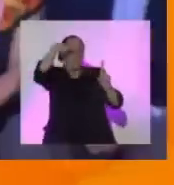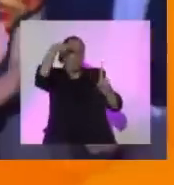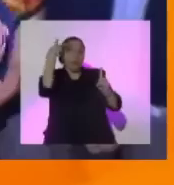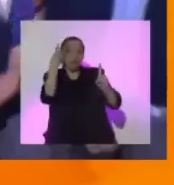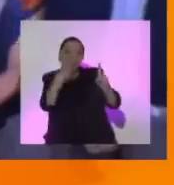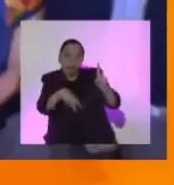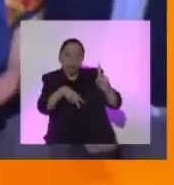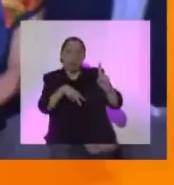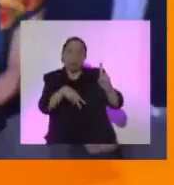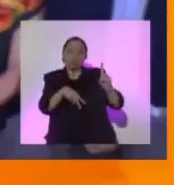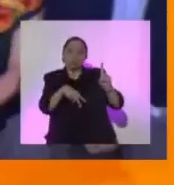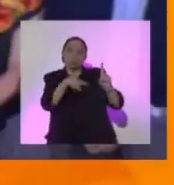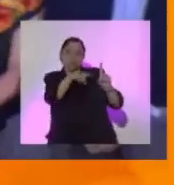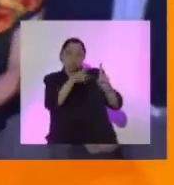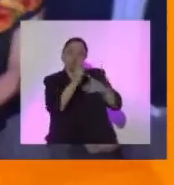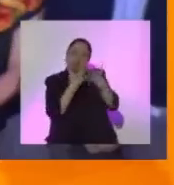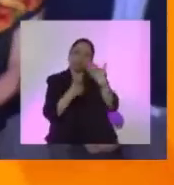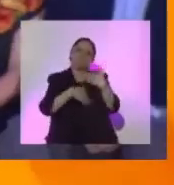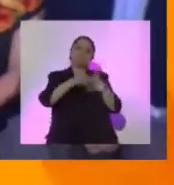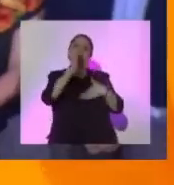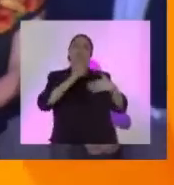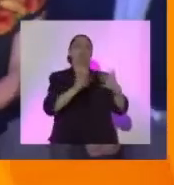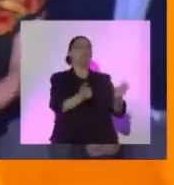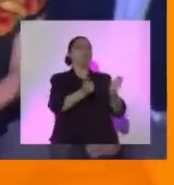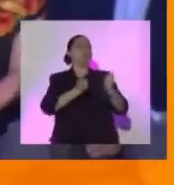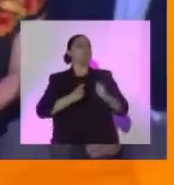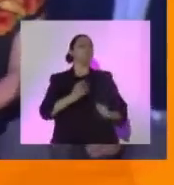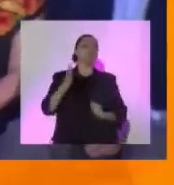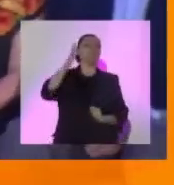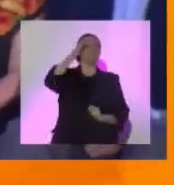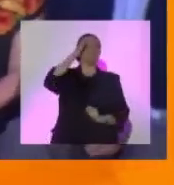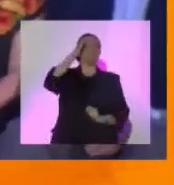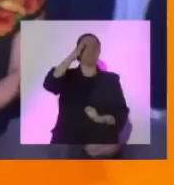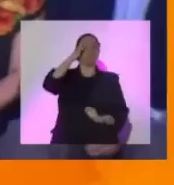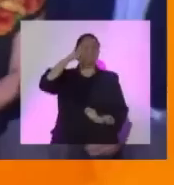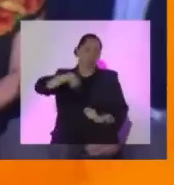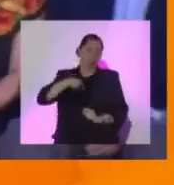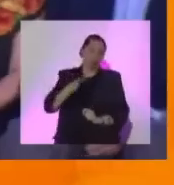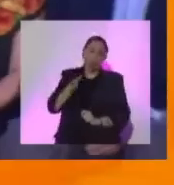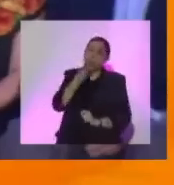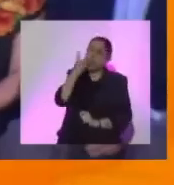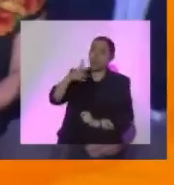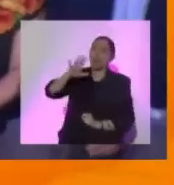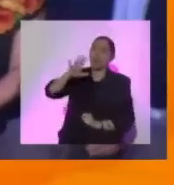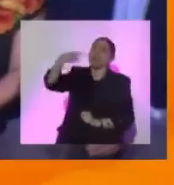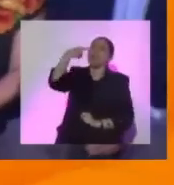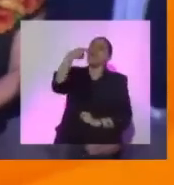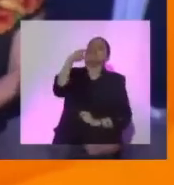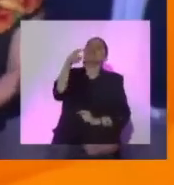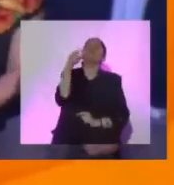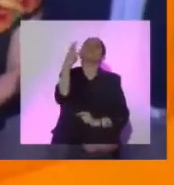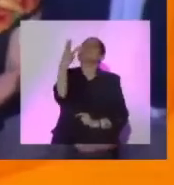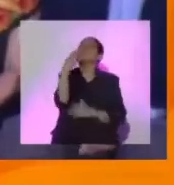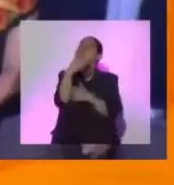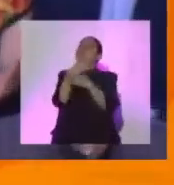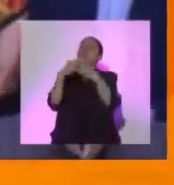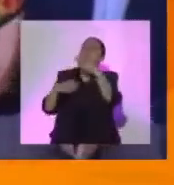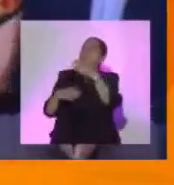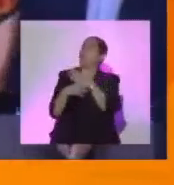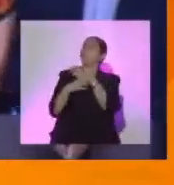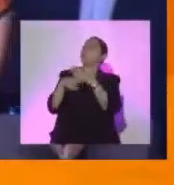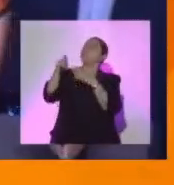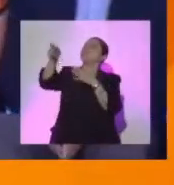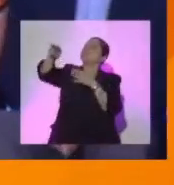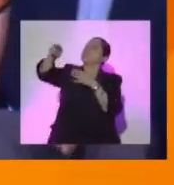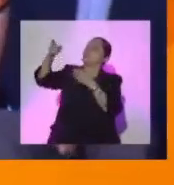o sea de verdad del otro lado del lado de Claudia tienes a Violeta Vázquez rojas doctora por la universidad de Nueva York que es profesora